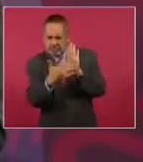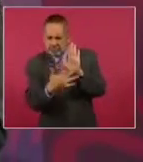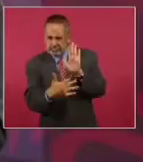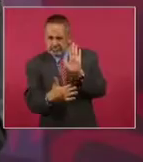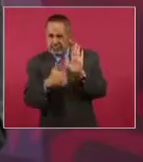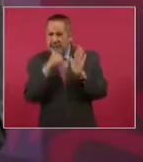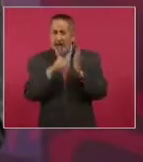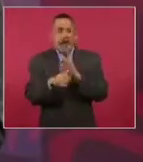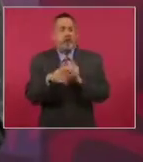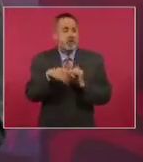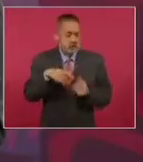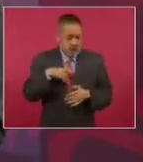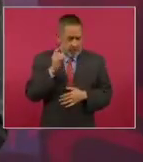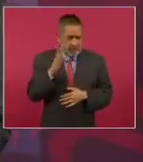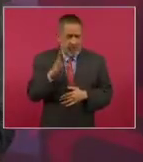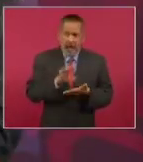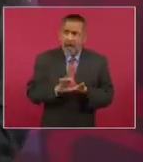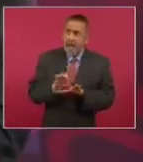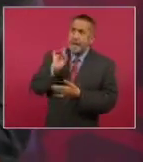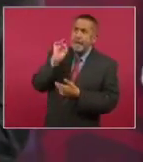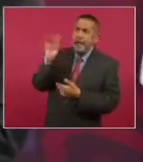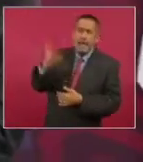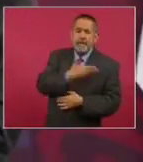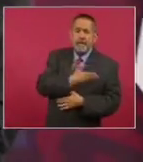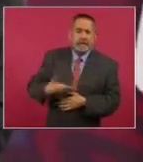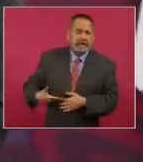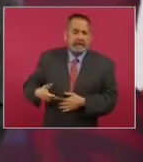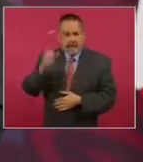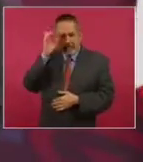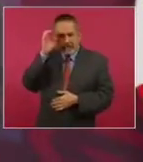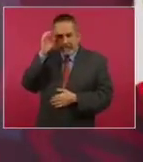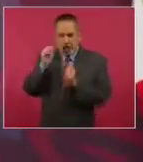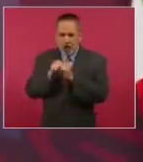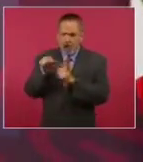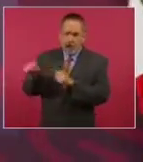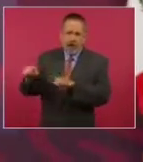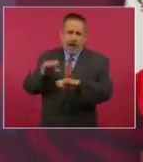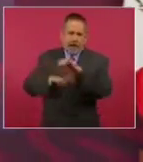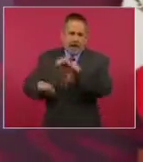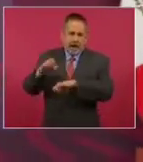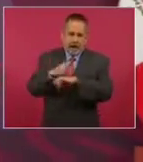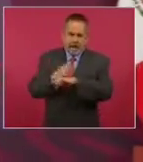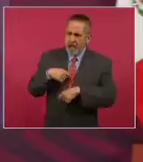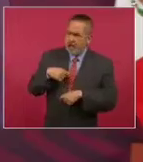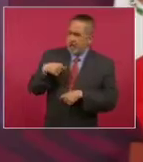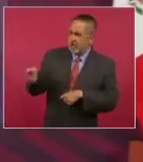que la envié al presidente de China a través de la embajada, y